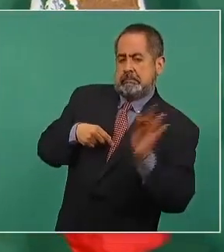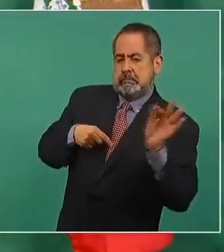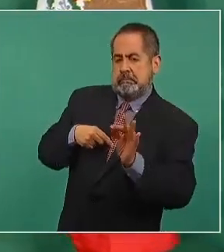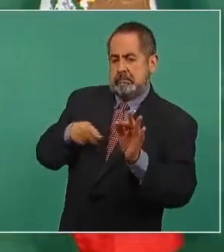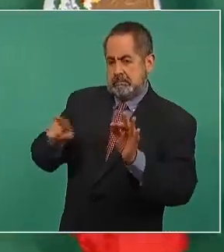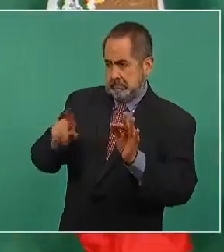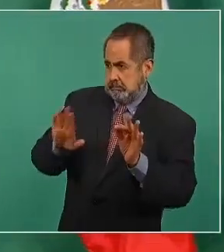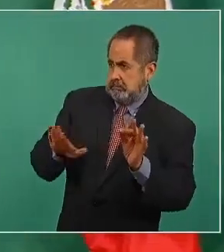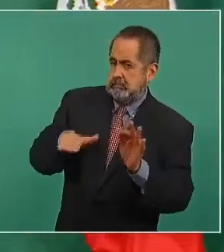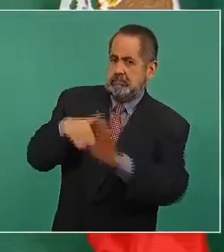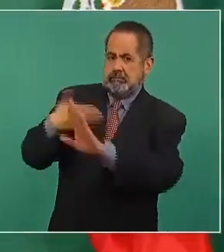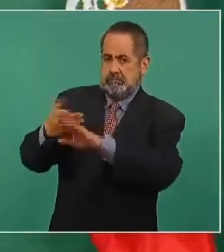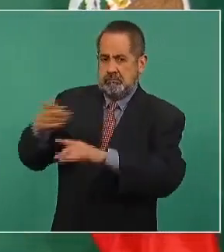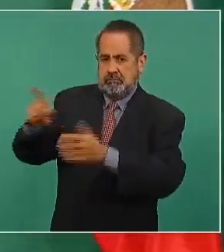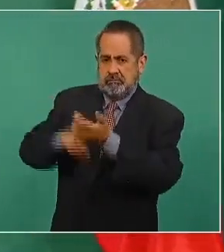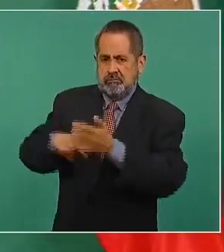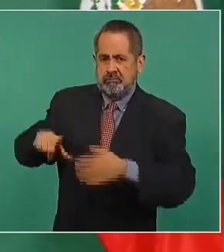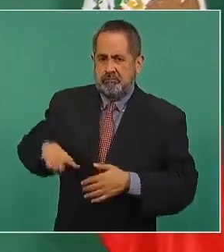Eso es vil,